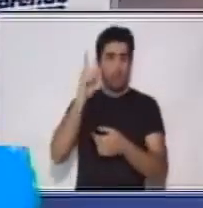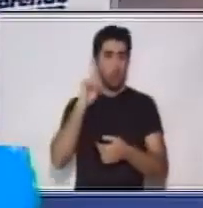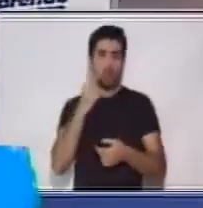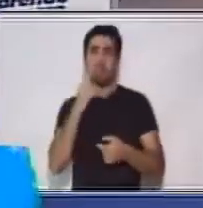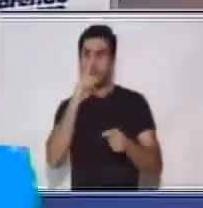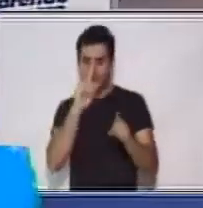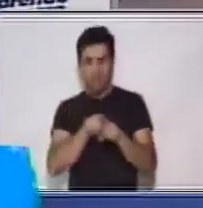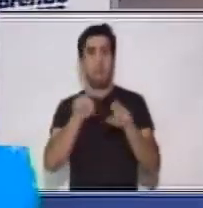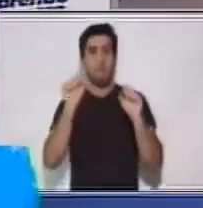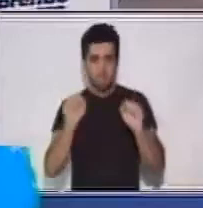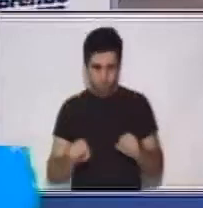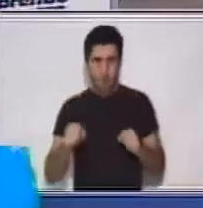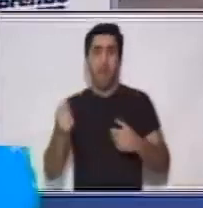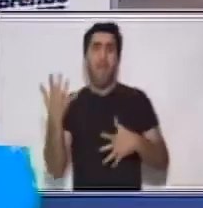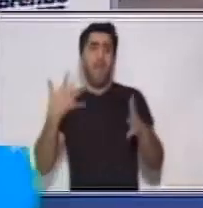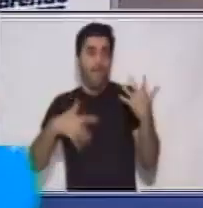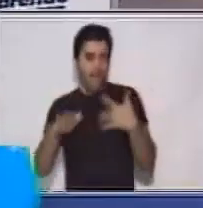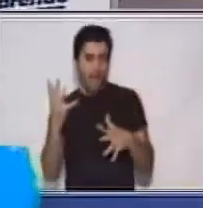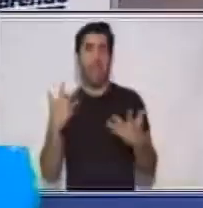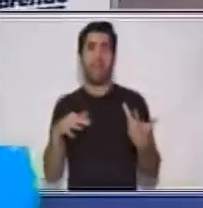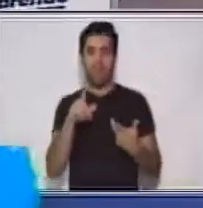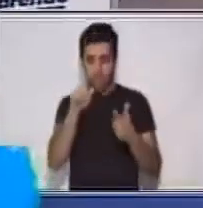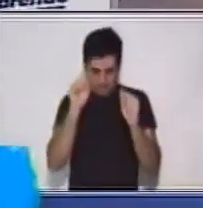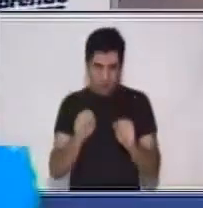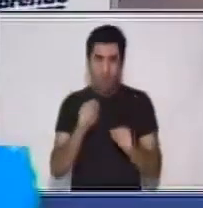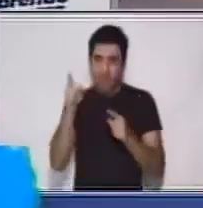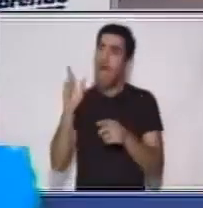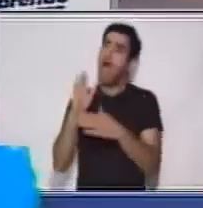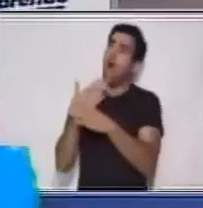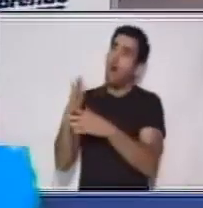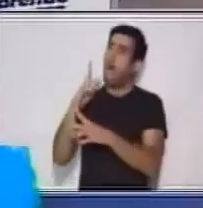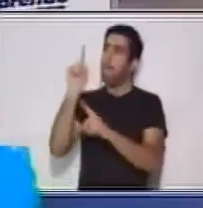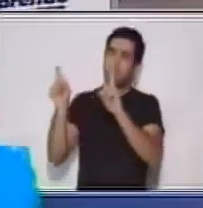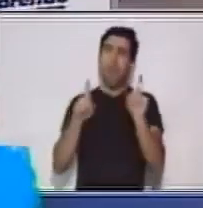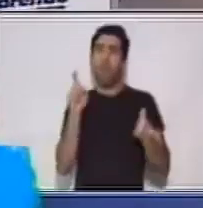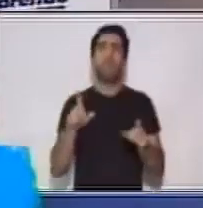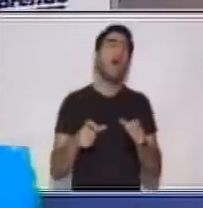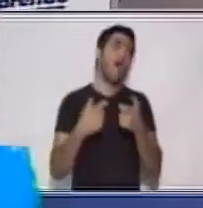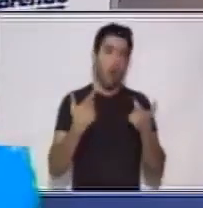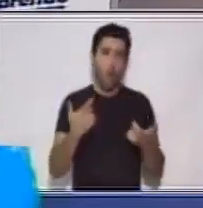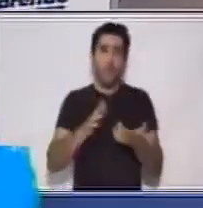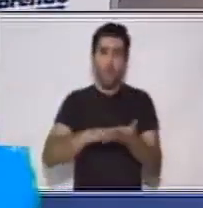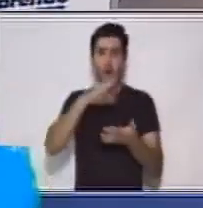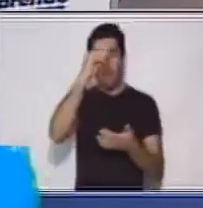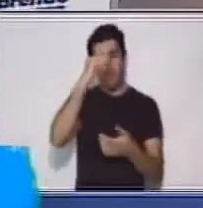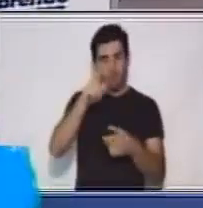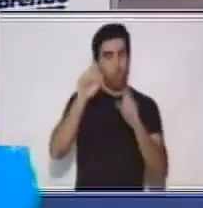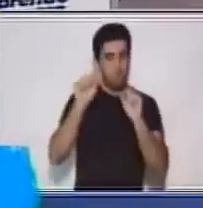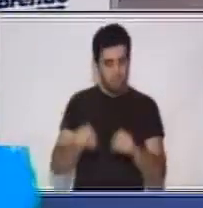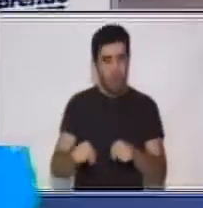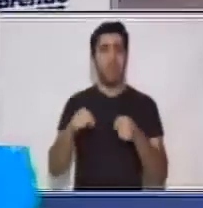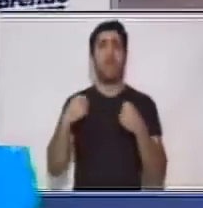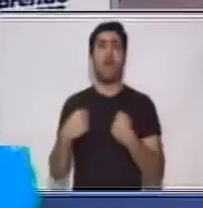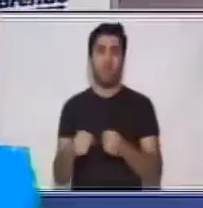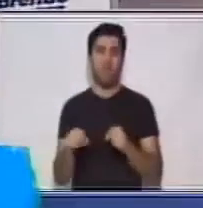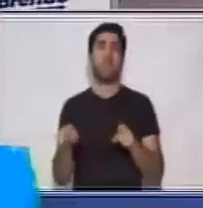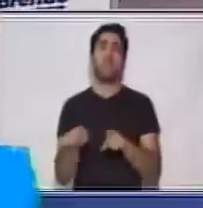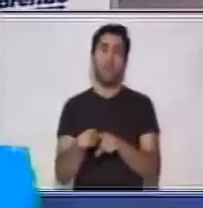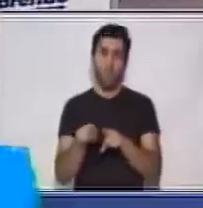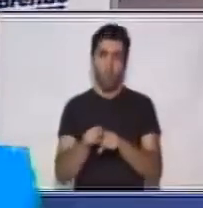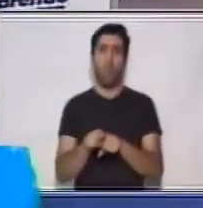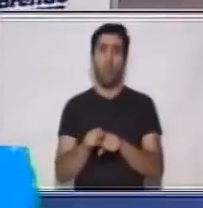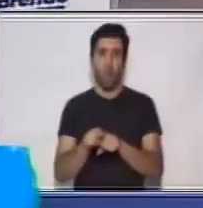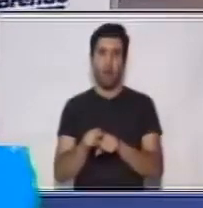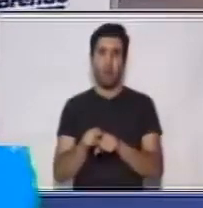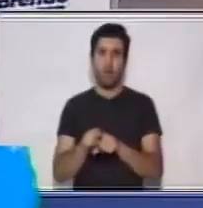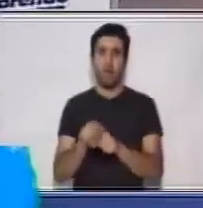no solo del poema, sino de la poesía en general. Ya pudimos ver que hay varios géneros poéticos y que